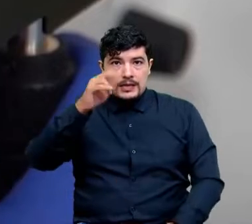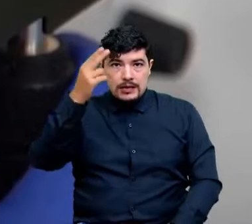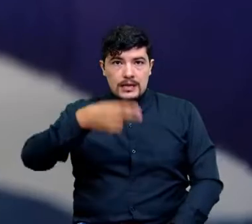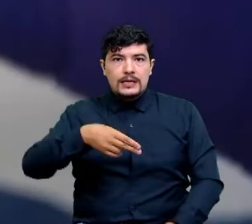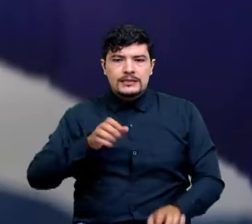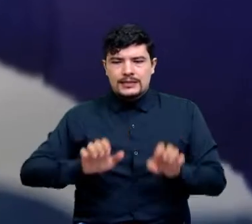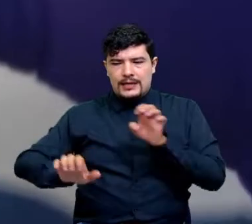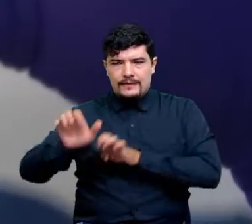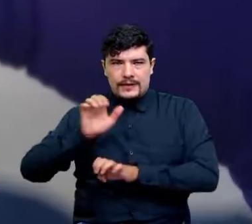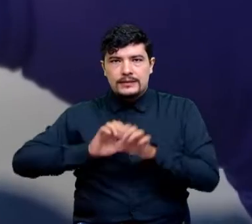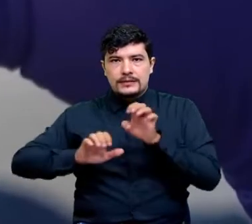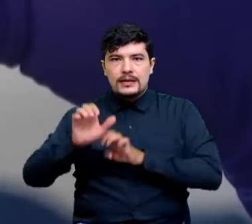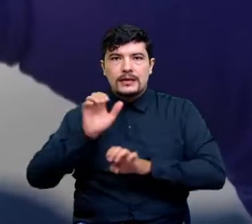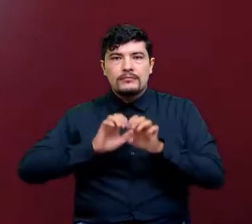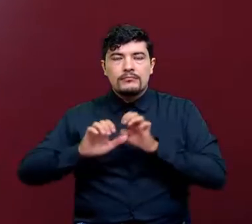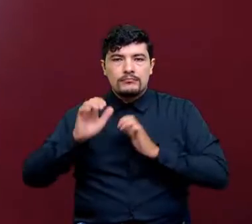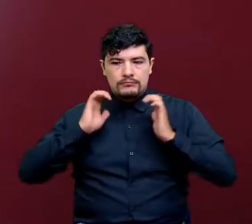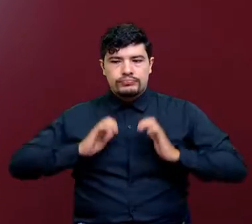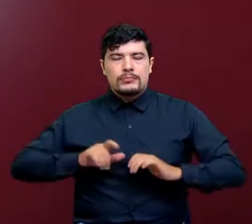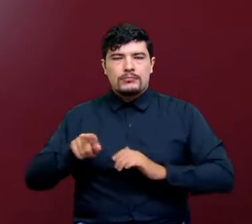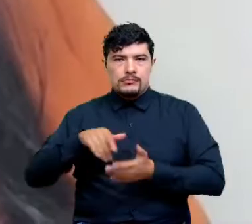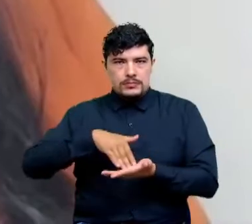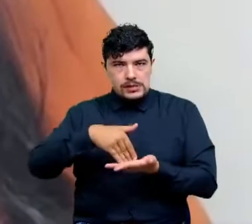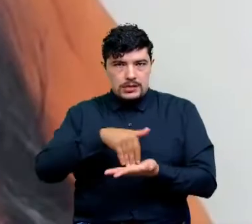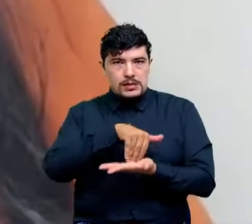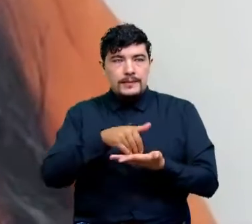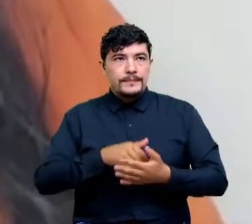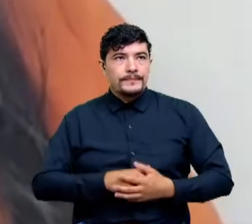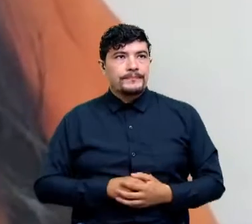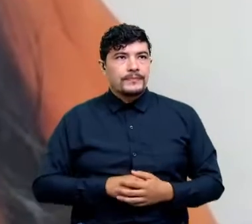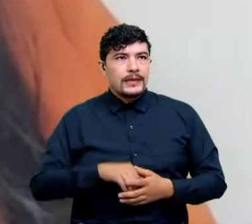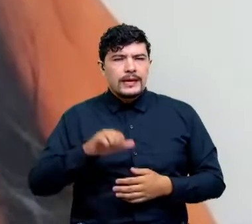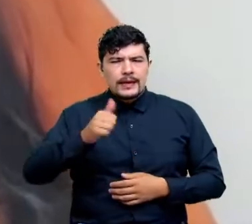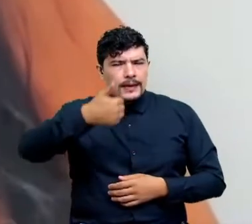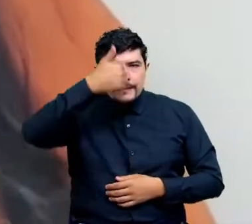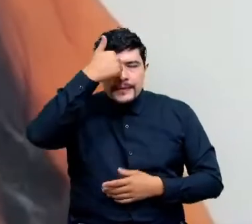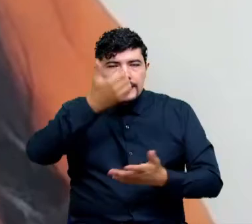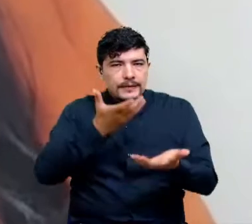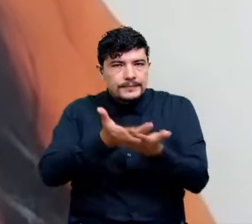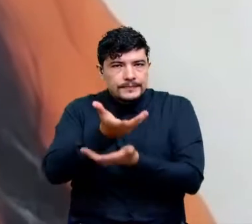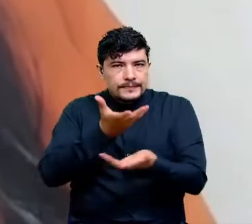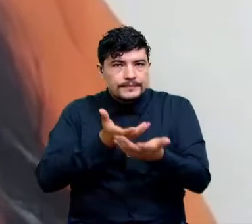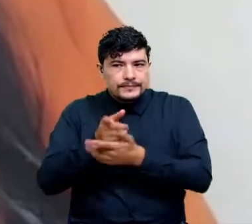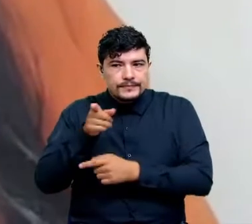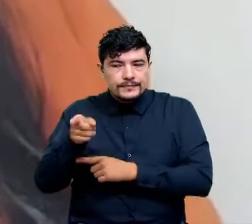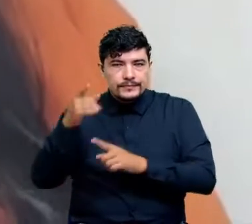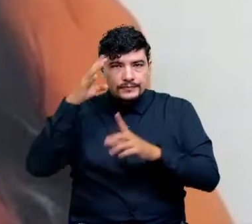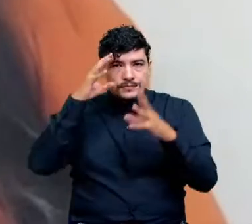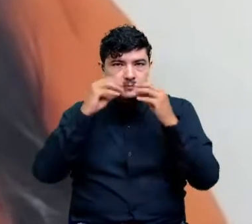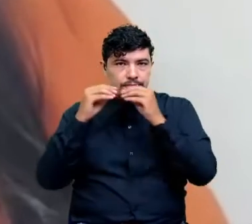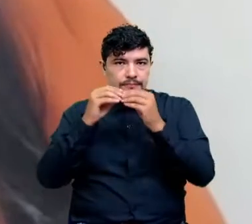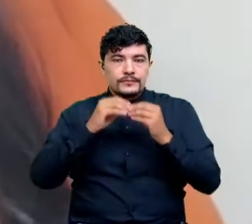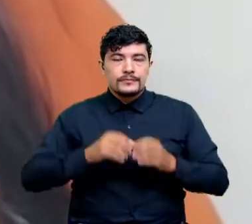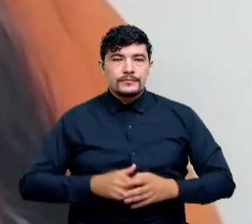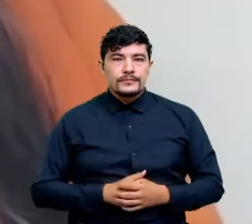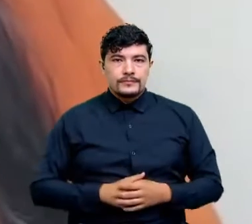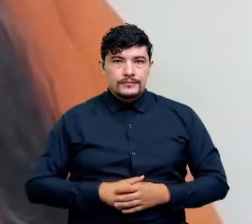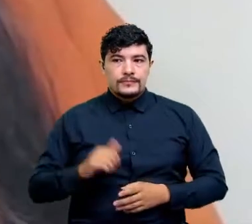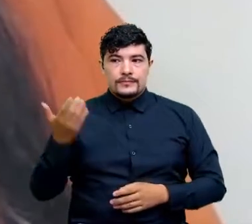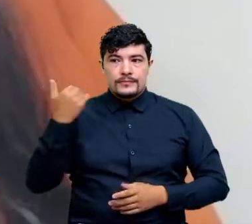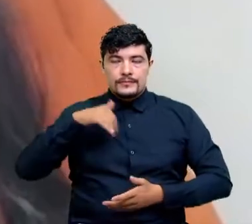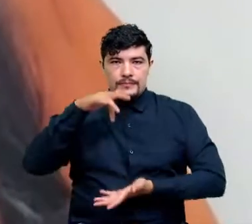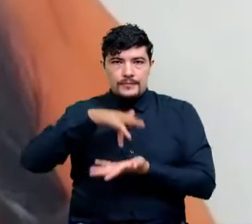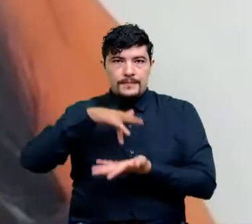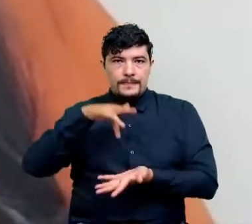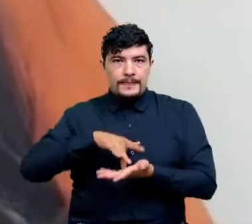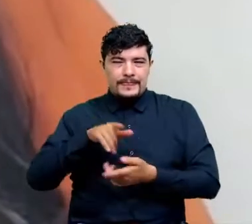del sistema inmune. Y las principales recomendaciones que surgieron después de este consenso. Tuvimos la